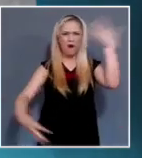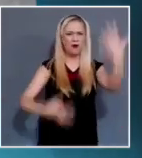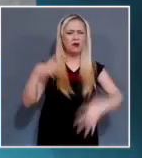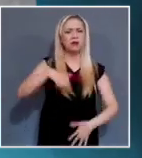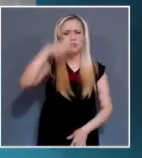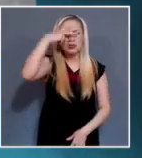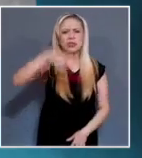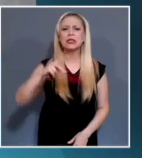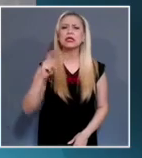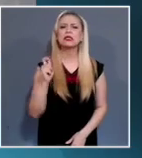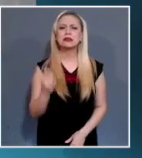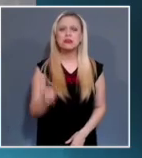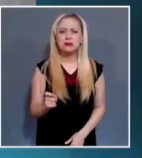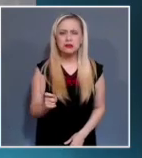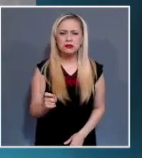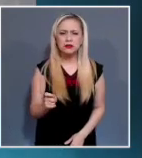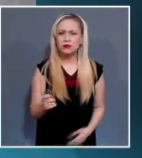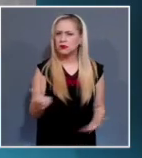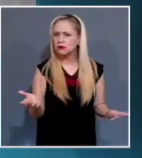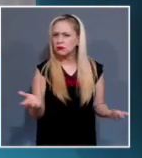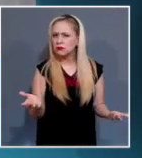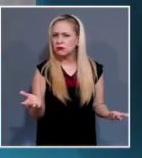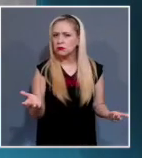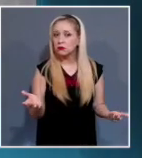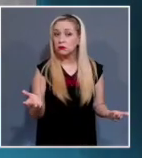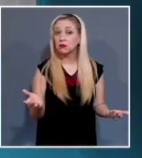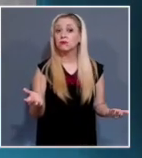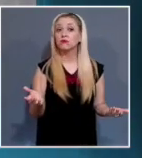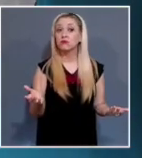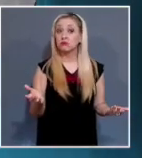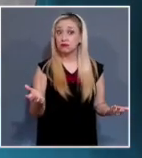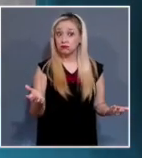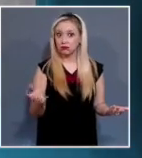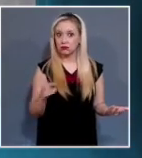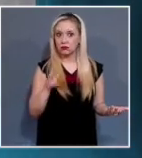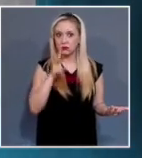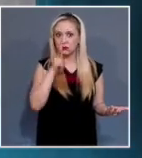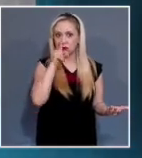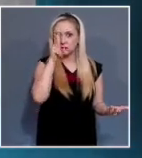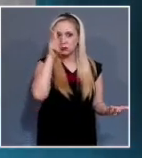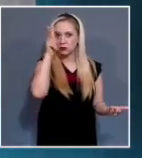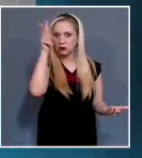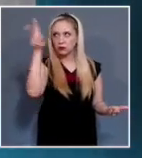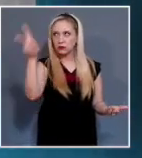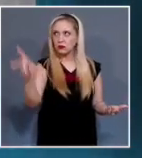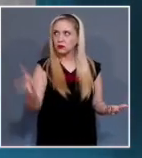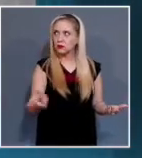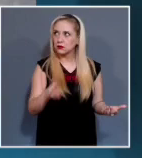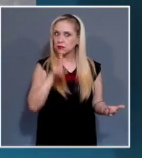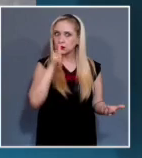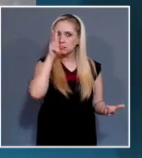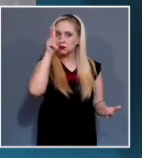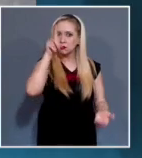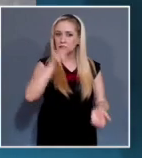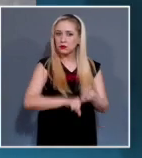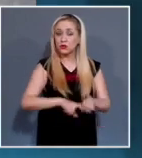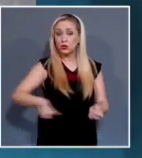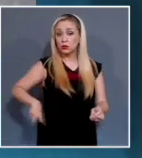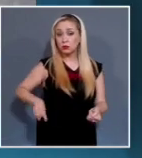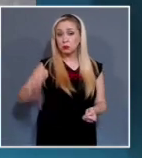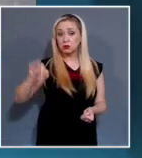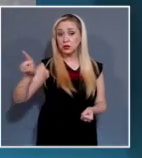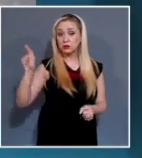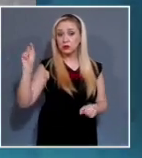peor aún porque vienen estas amenazas desde dentro de las instituciones del Estado mexicano,